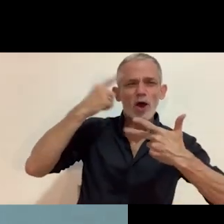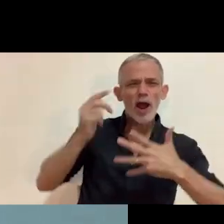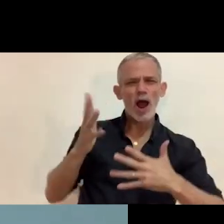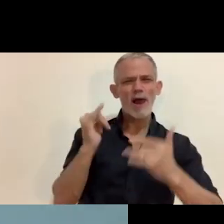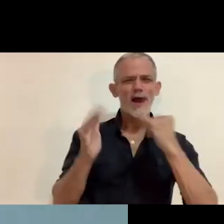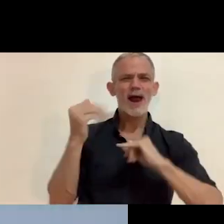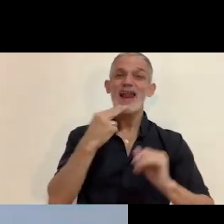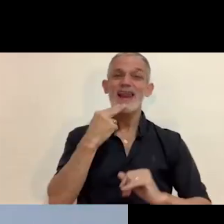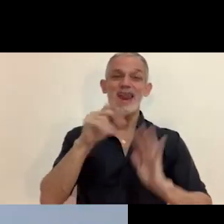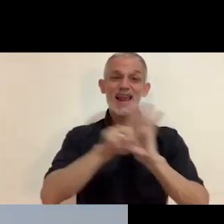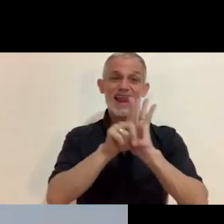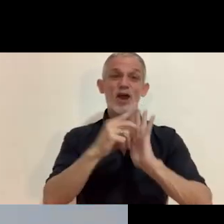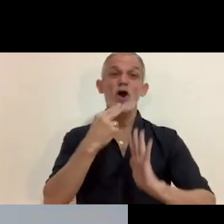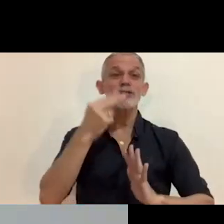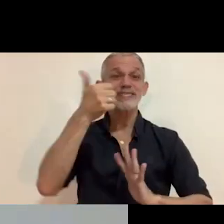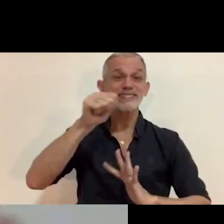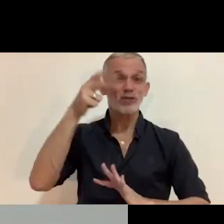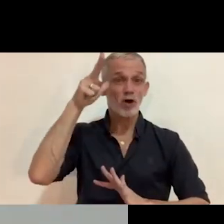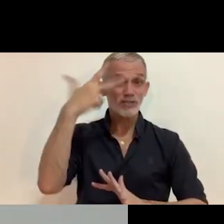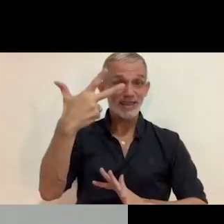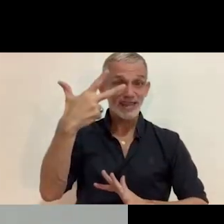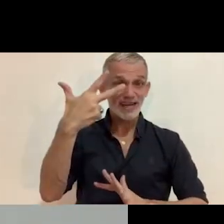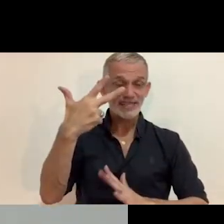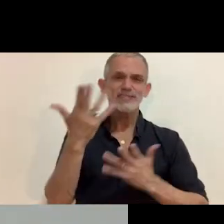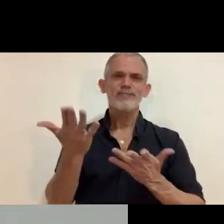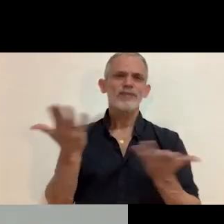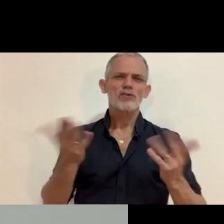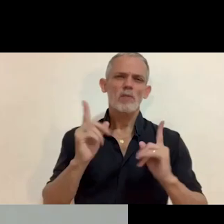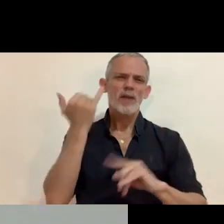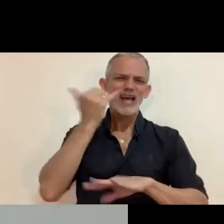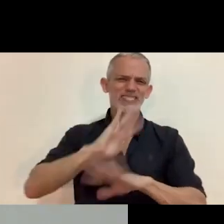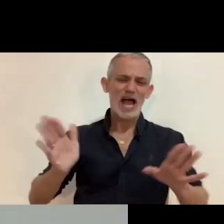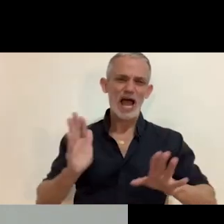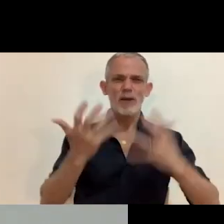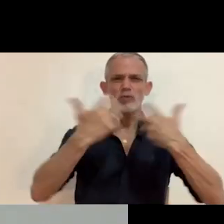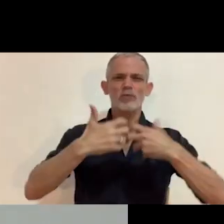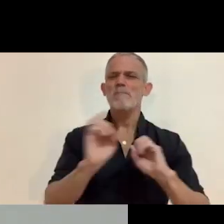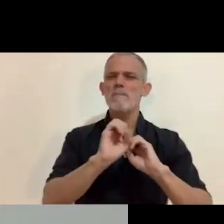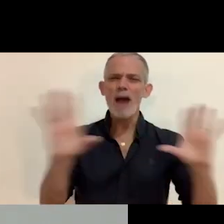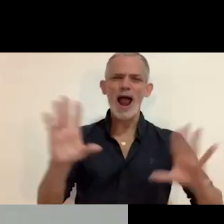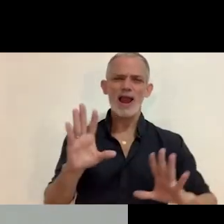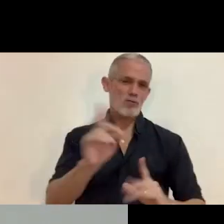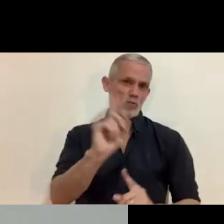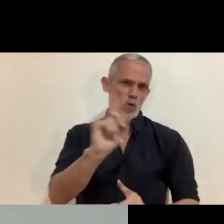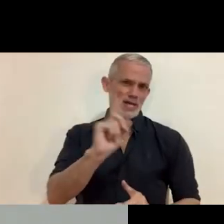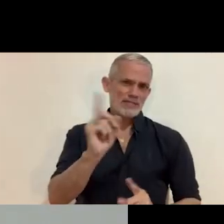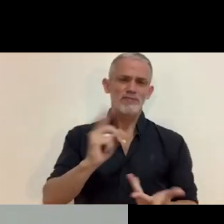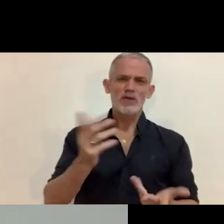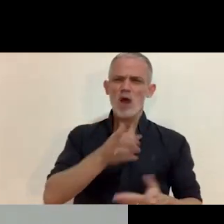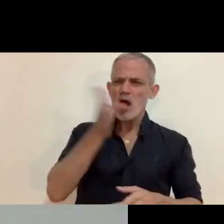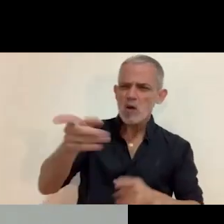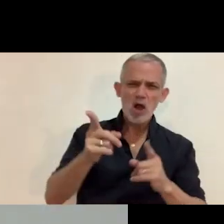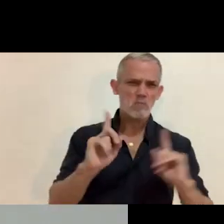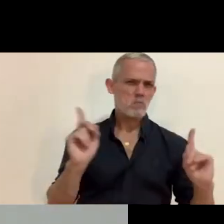ley 11683 no las tildan de, no sé, malas, de acusarlas